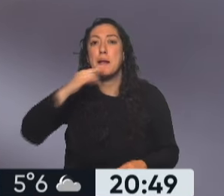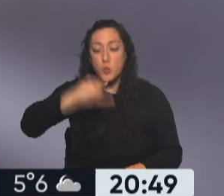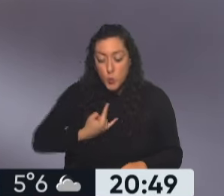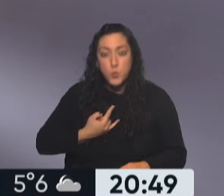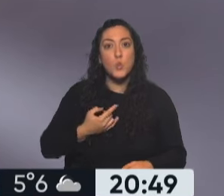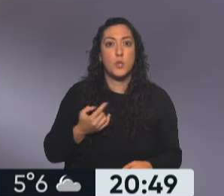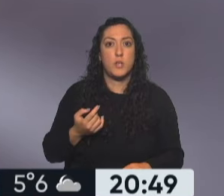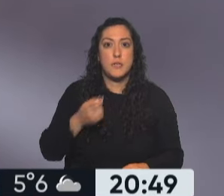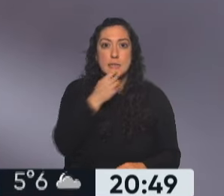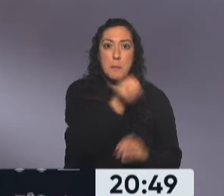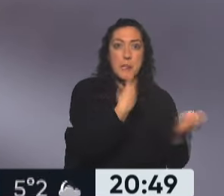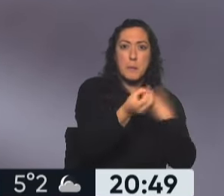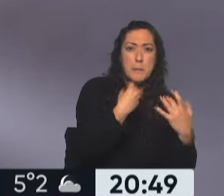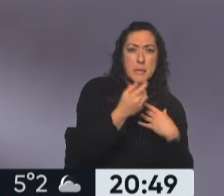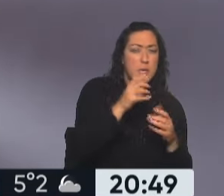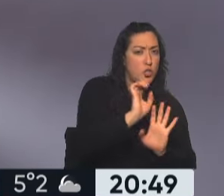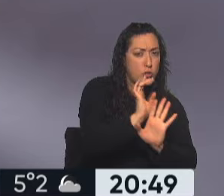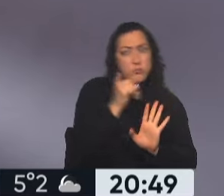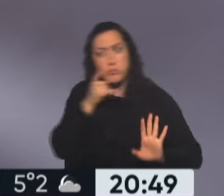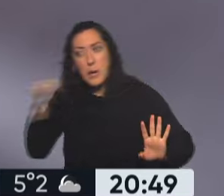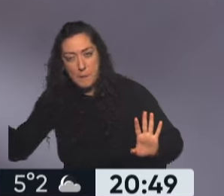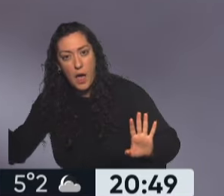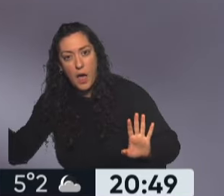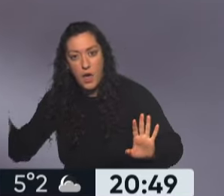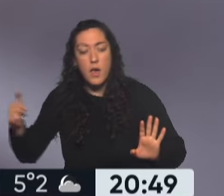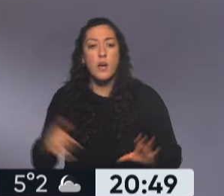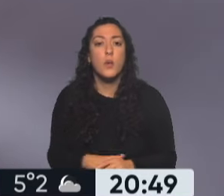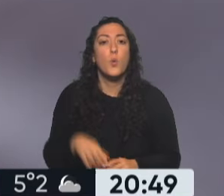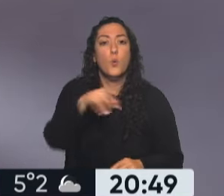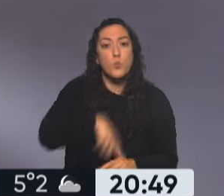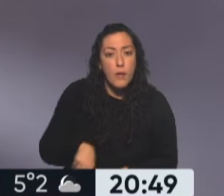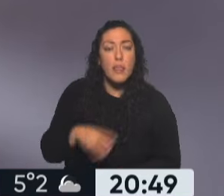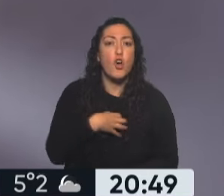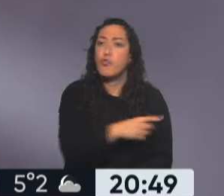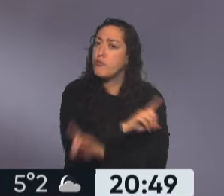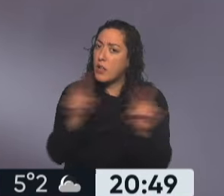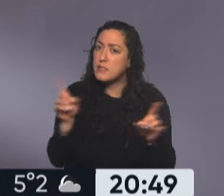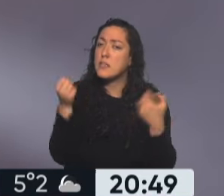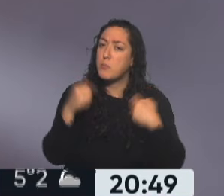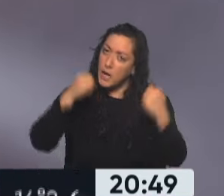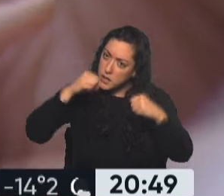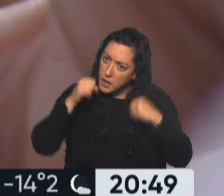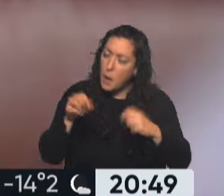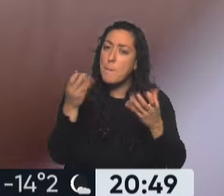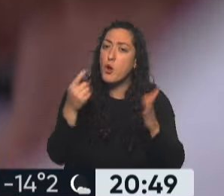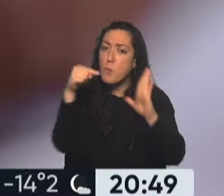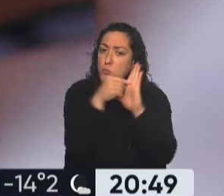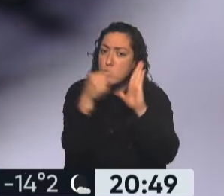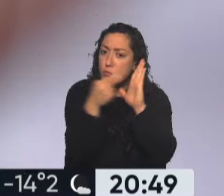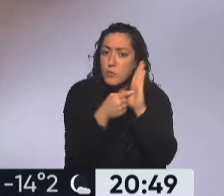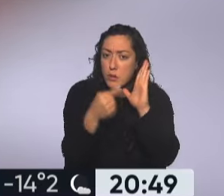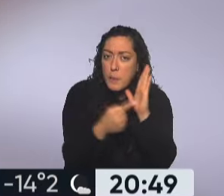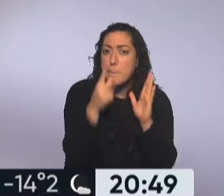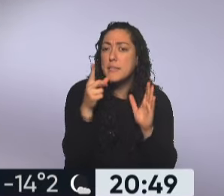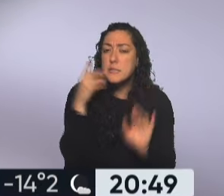corresponda el remitente. Finalmente, ejerciten el escepticismo porque todos los indicios muestran que sea